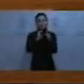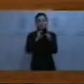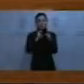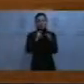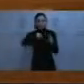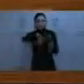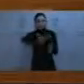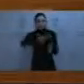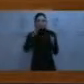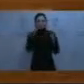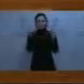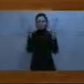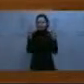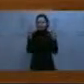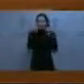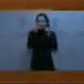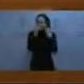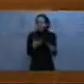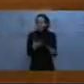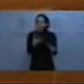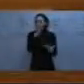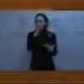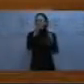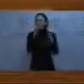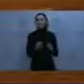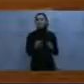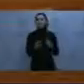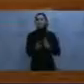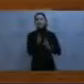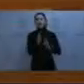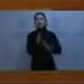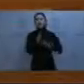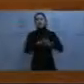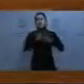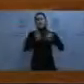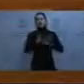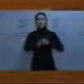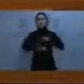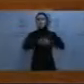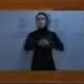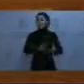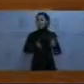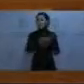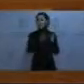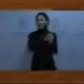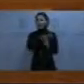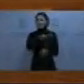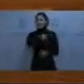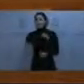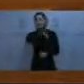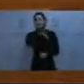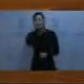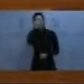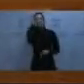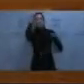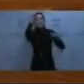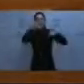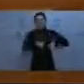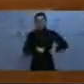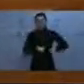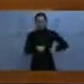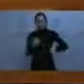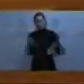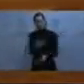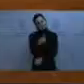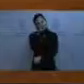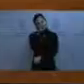celebramos, porque es desarrollar y dar cumplimiento a una ley en el ámbito estatal, tenemos que recordar,